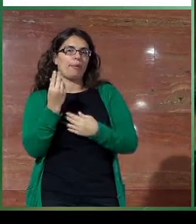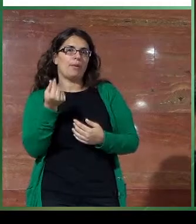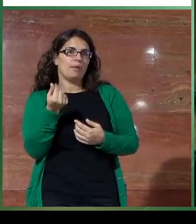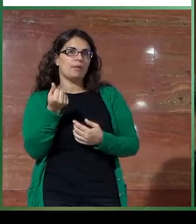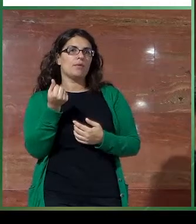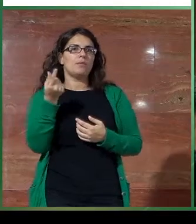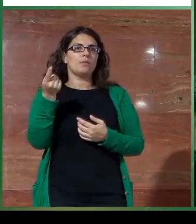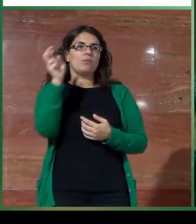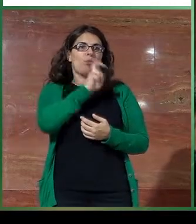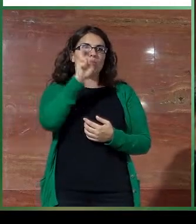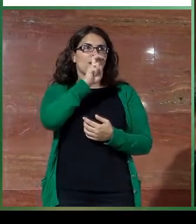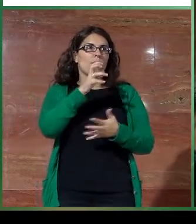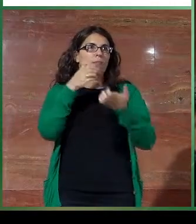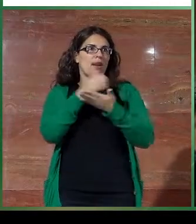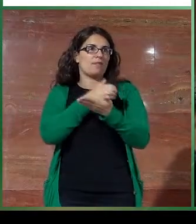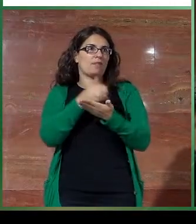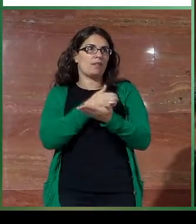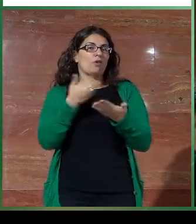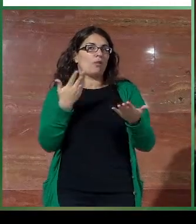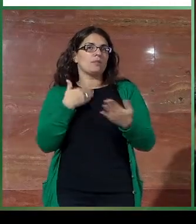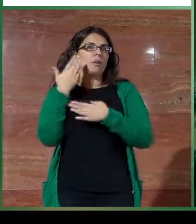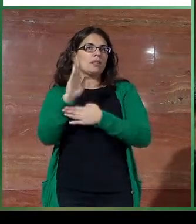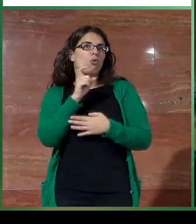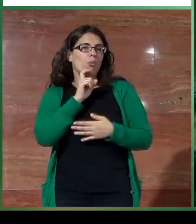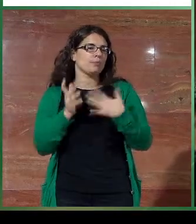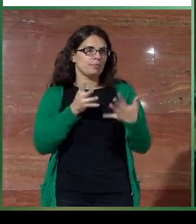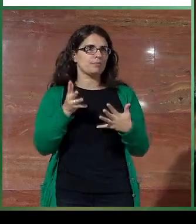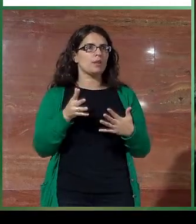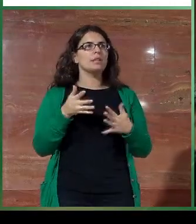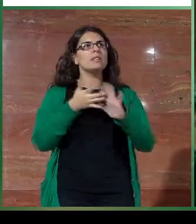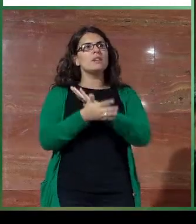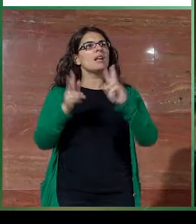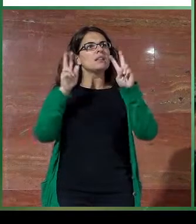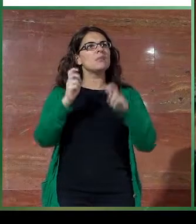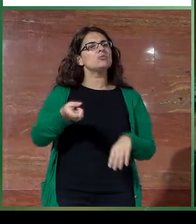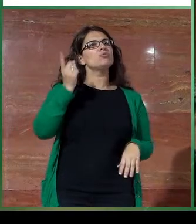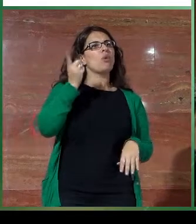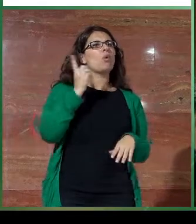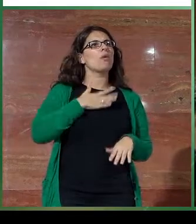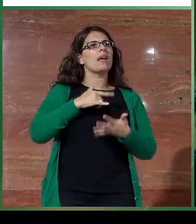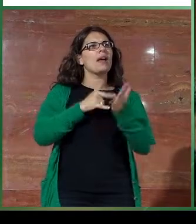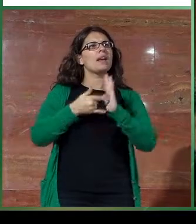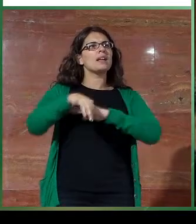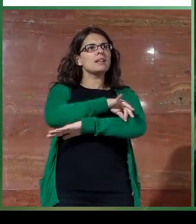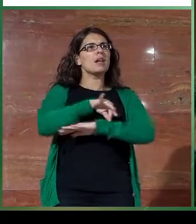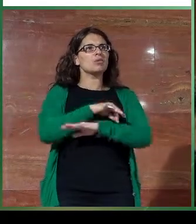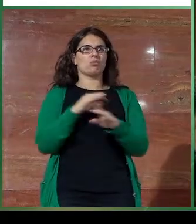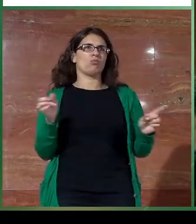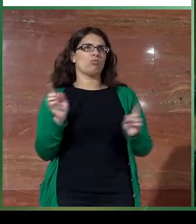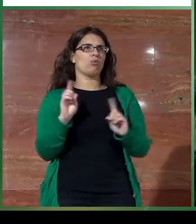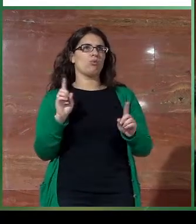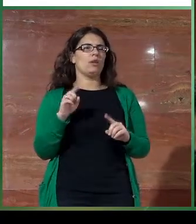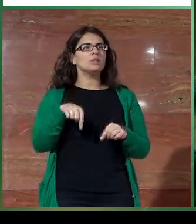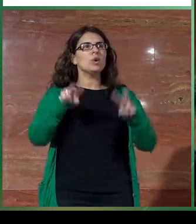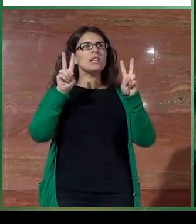un beneficio máximo. Y, por tanto, no es solo un tema del arquitecto, sino es un